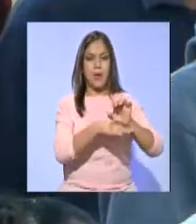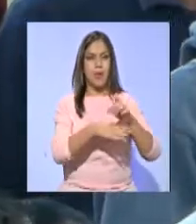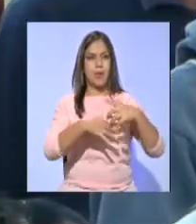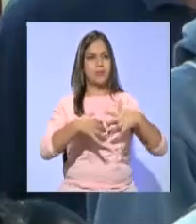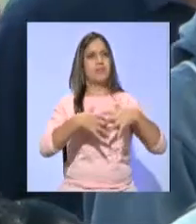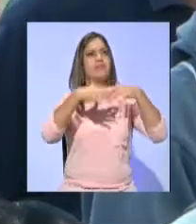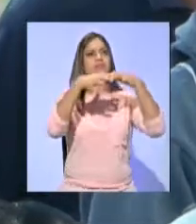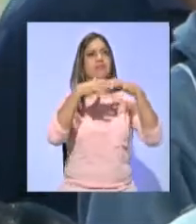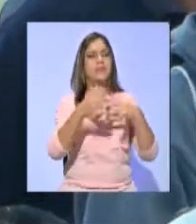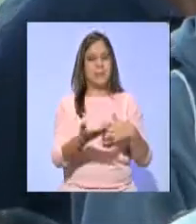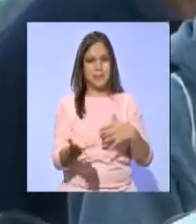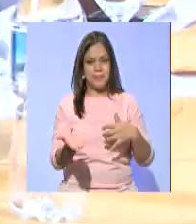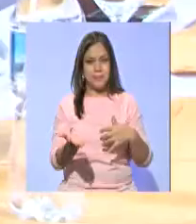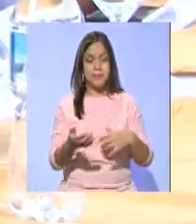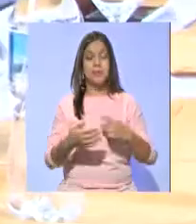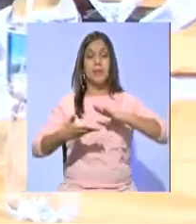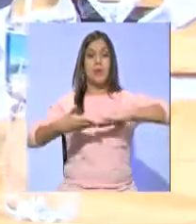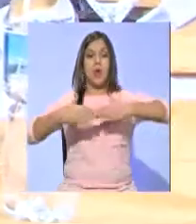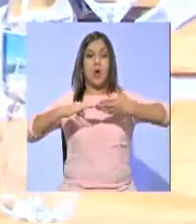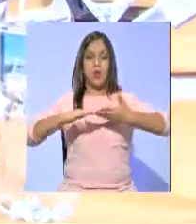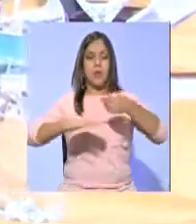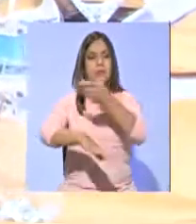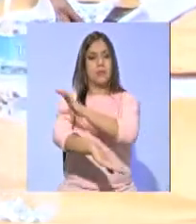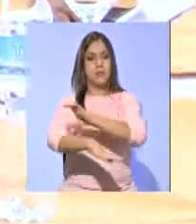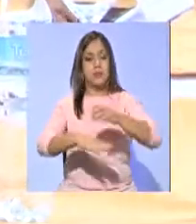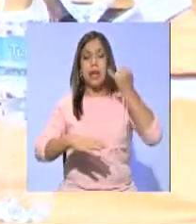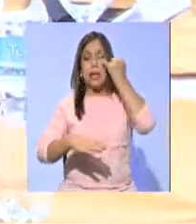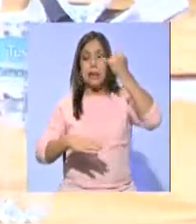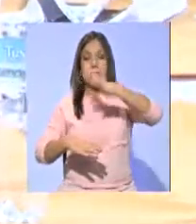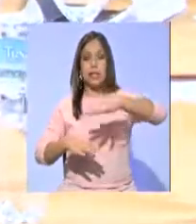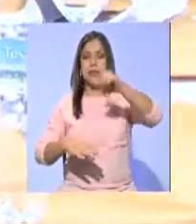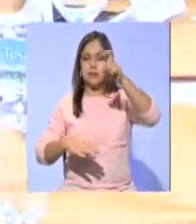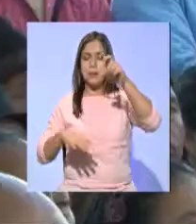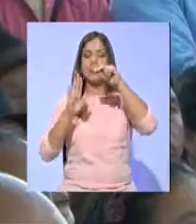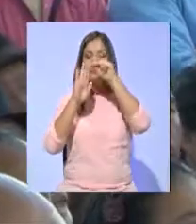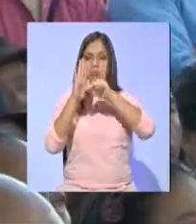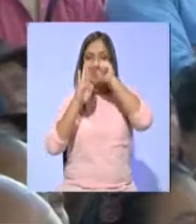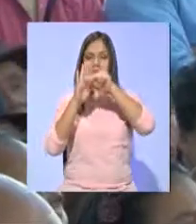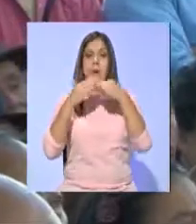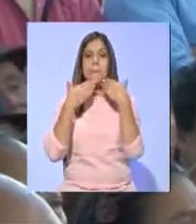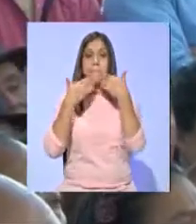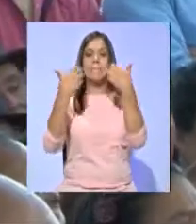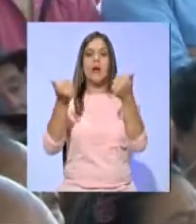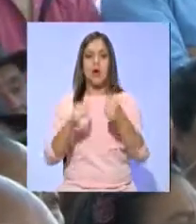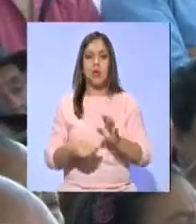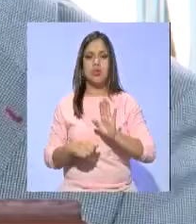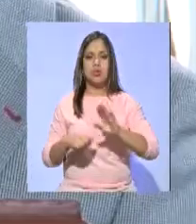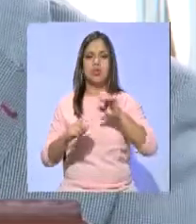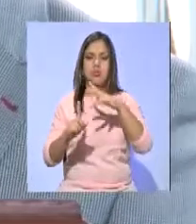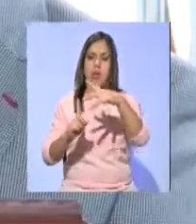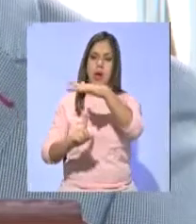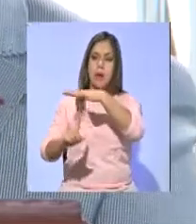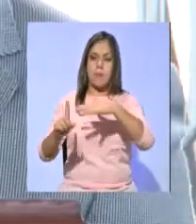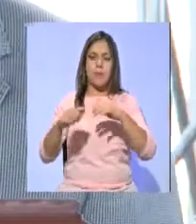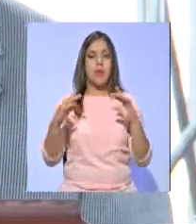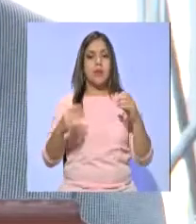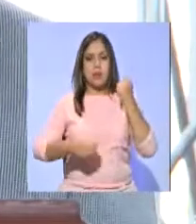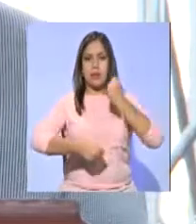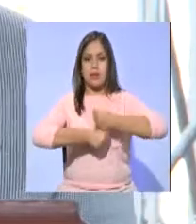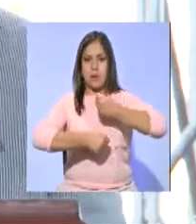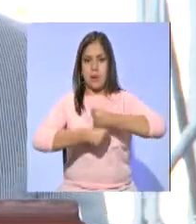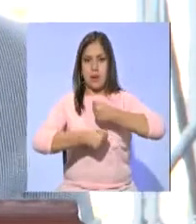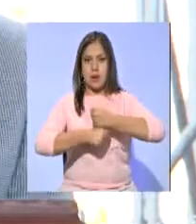Fue enfático en decir que las comunidades campesinas indígenas necesitan normativa para mejorar sus condiciones de trabajo. Necesitan